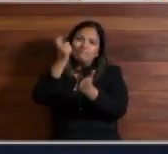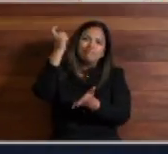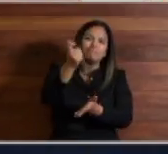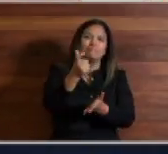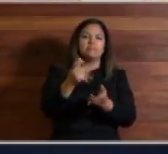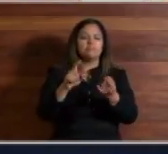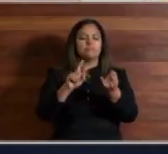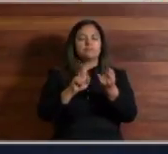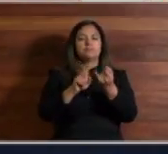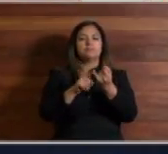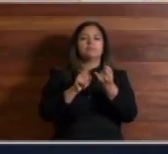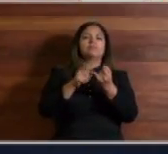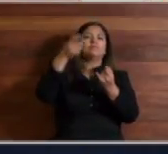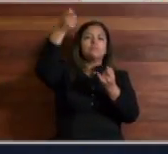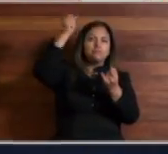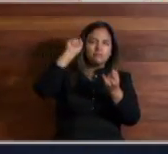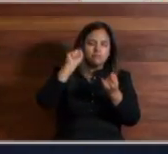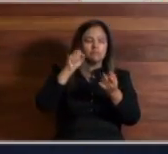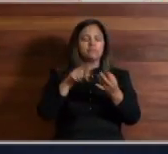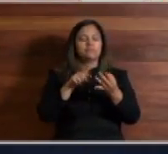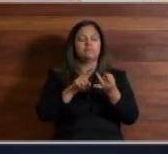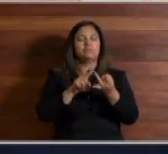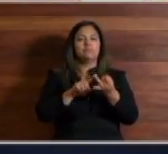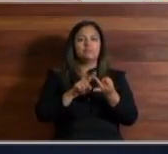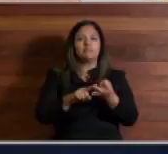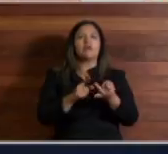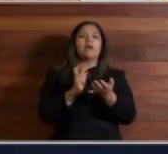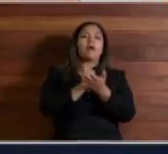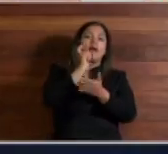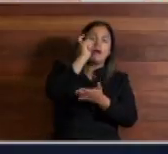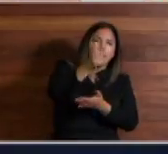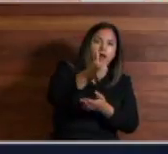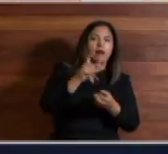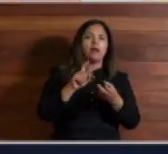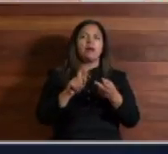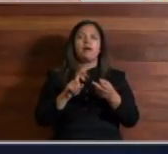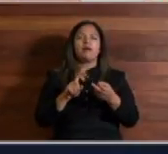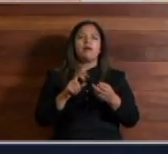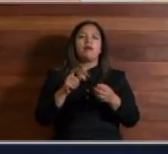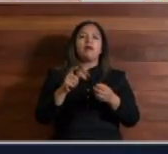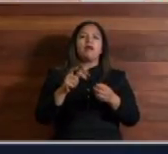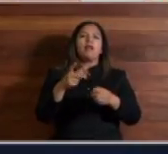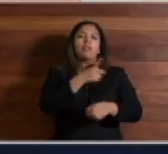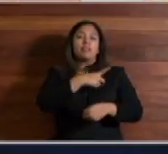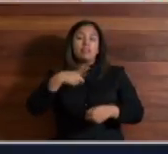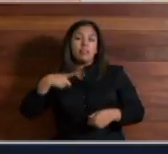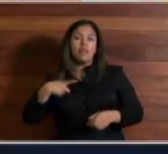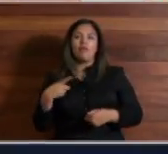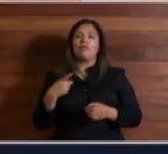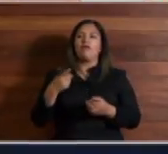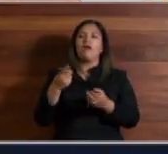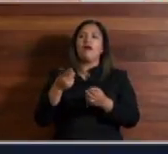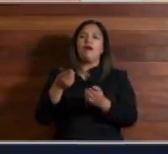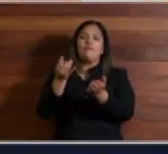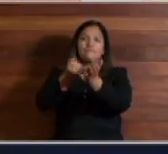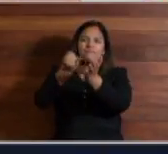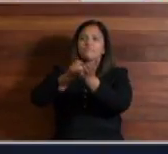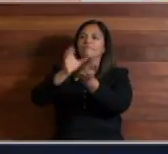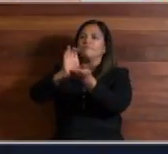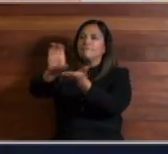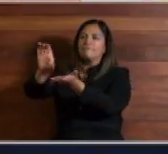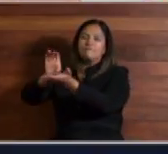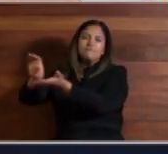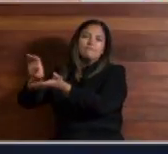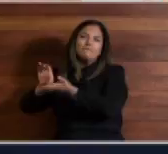las pensiones, el gasto corriente, las participaciones, los adeudos fiscales, lo cual lleva que el